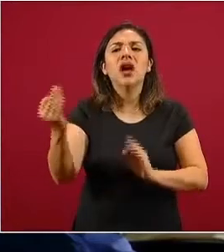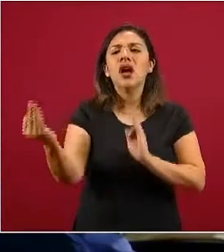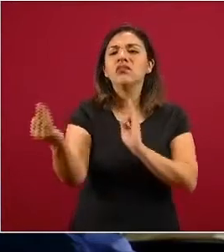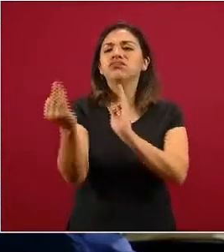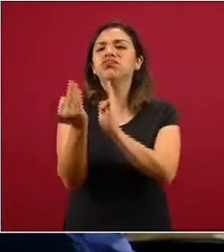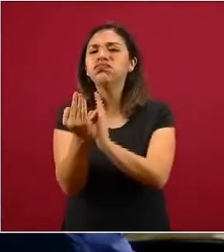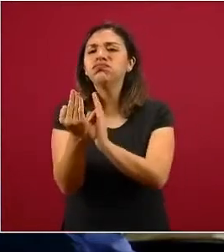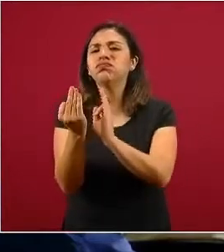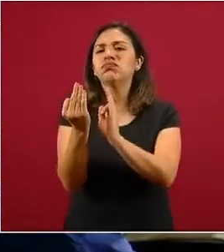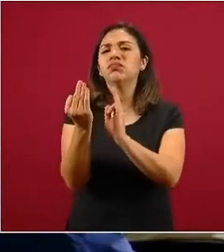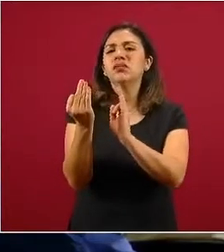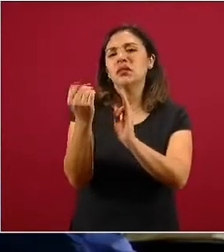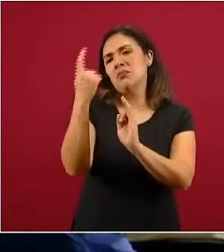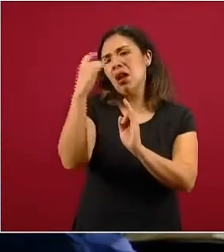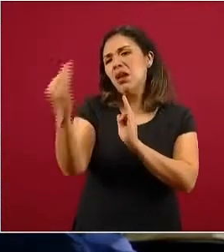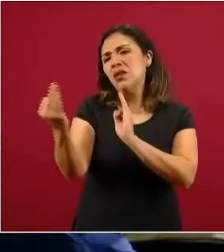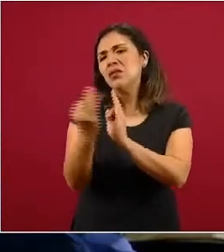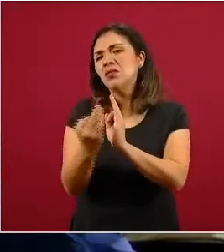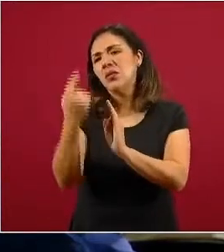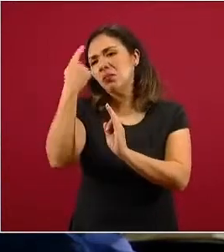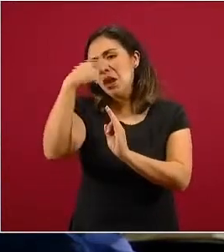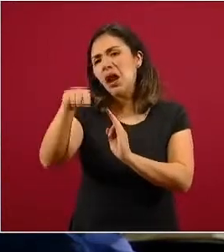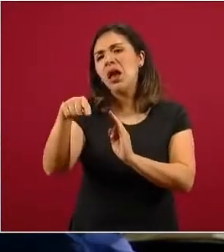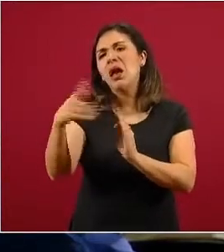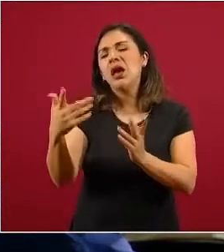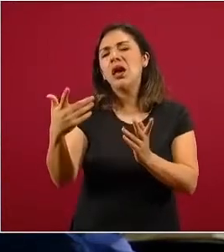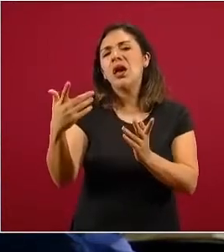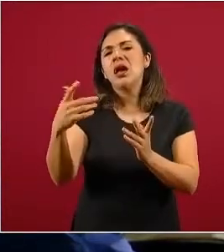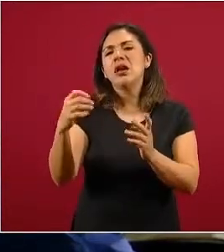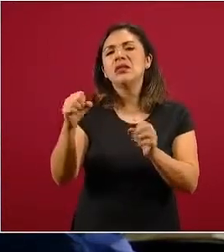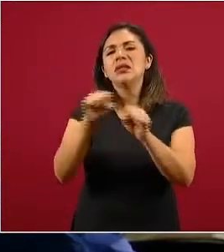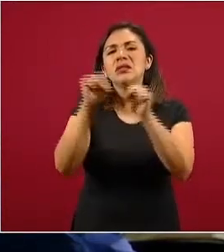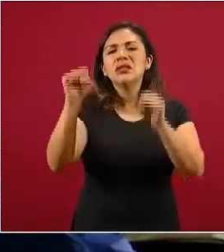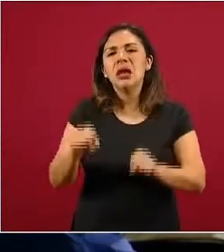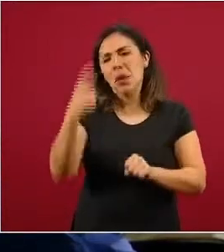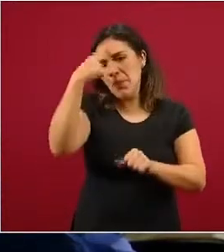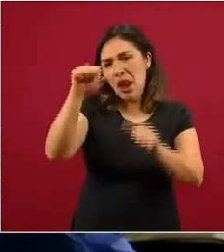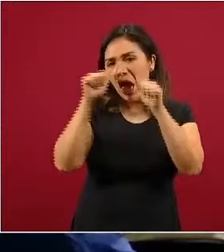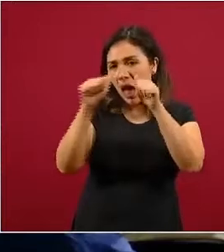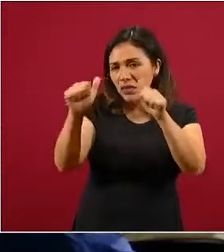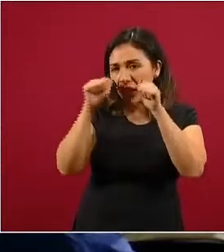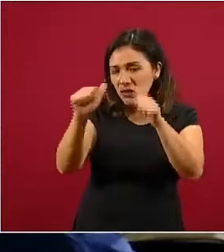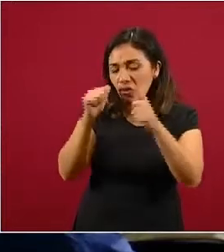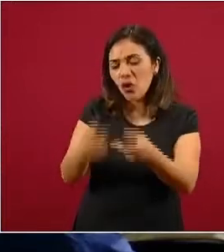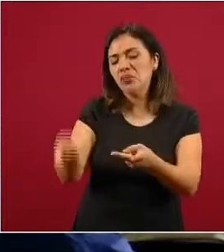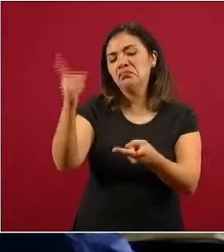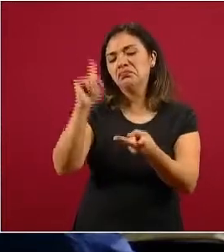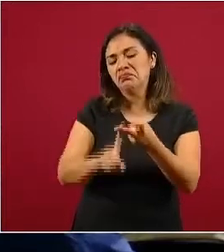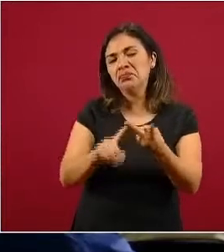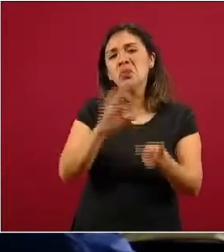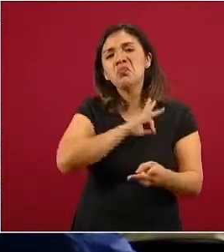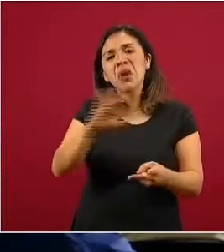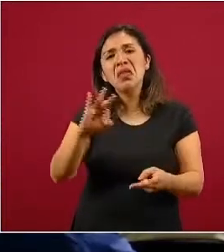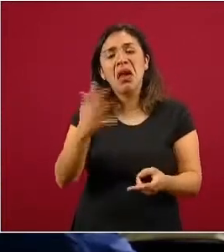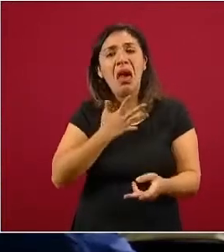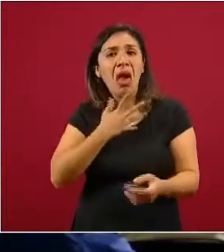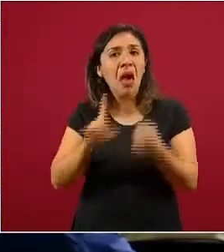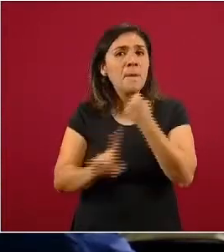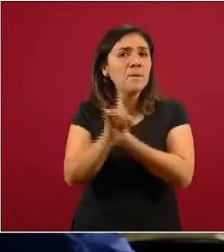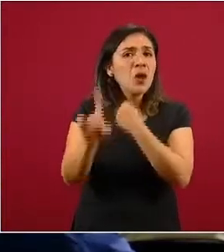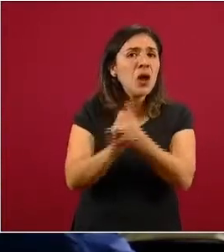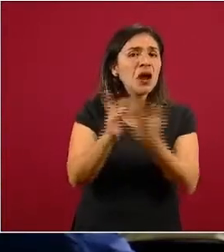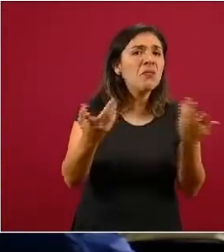número absoluto de exceso de mortalidad, que se puede expresar ya sea en número absoluto o en un número de porcentaje de exceso. ¿Qué